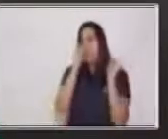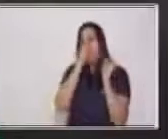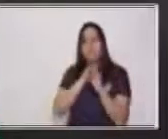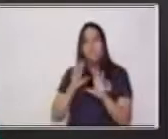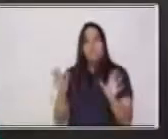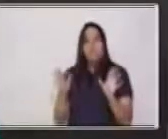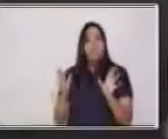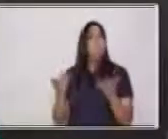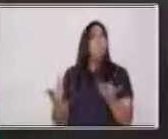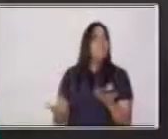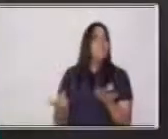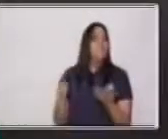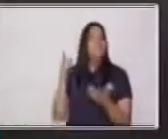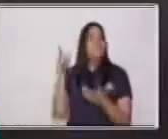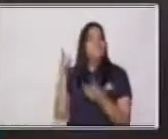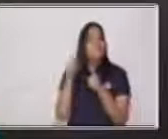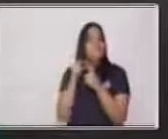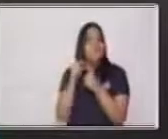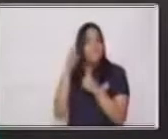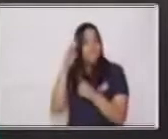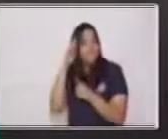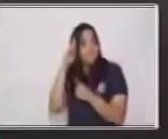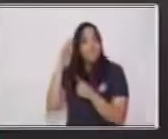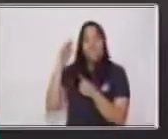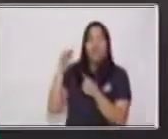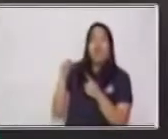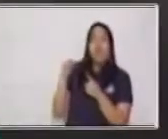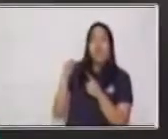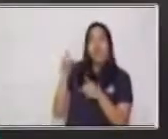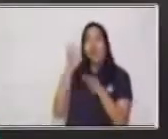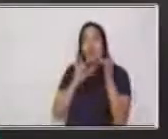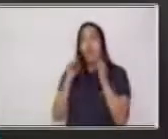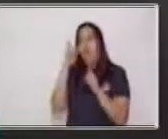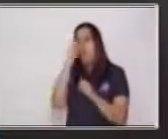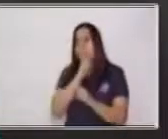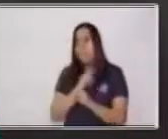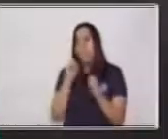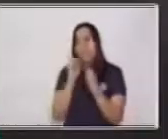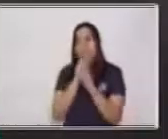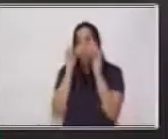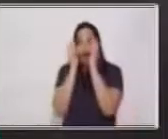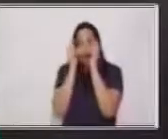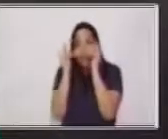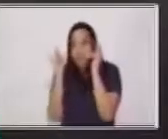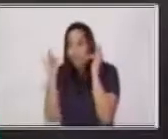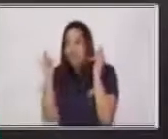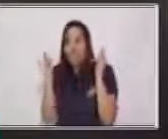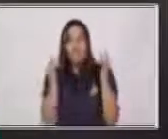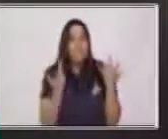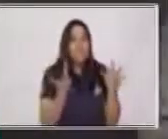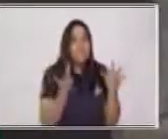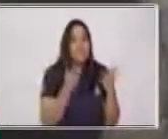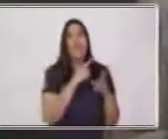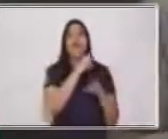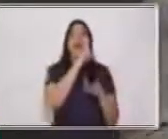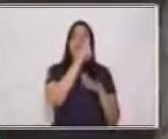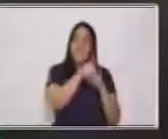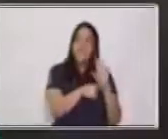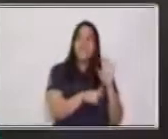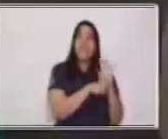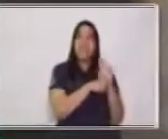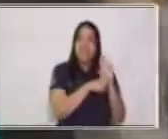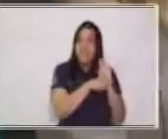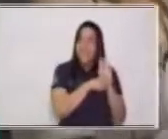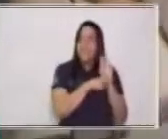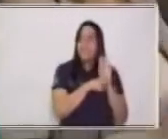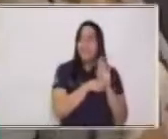Entonces dijimos que estas palabras las vamos a utilizar cuando escribamos oraciones negativas. Muy bien.